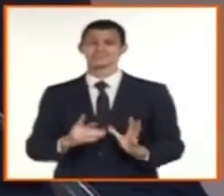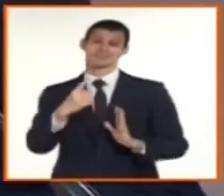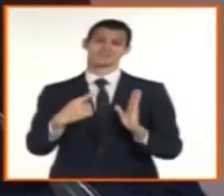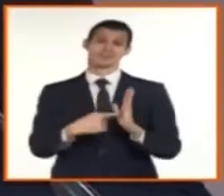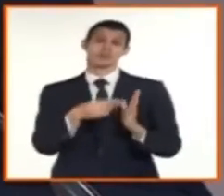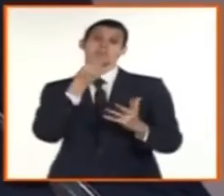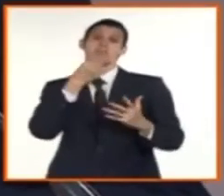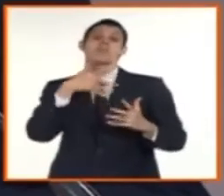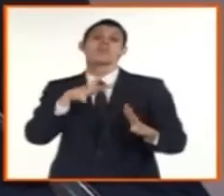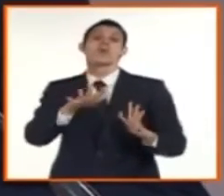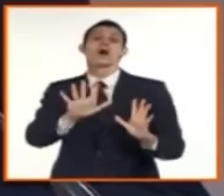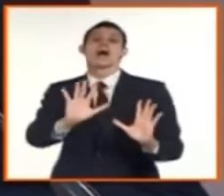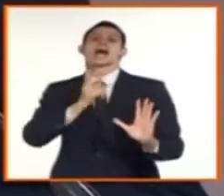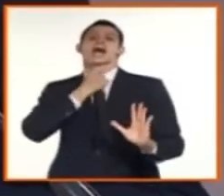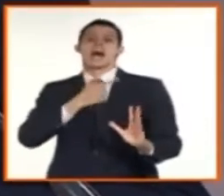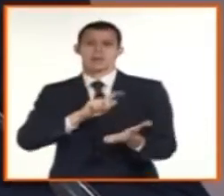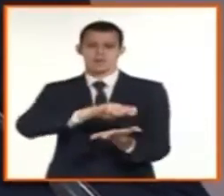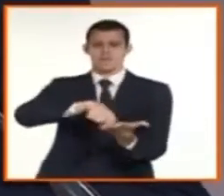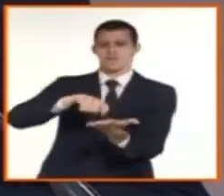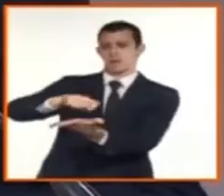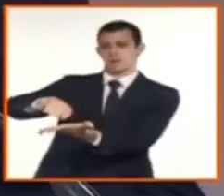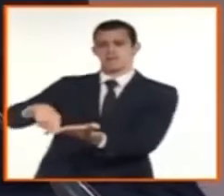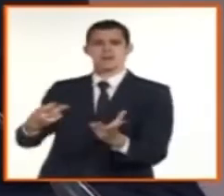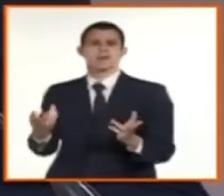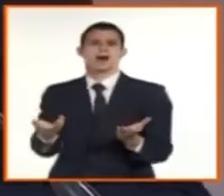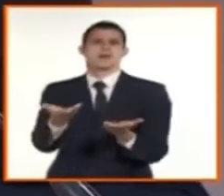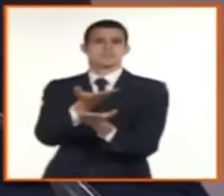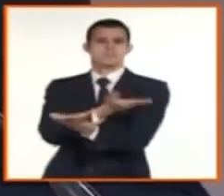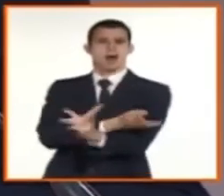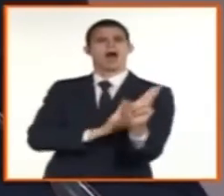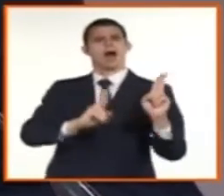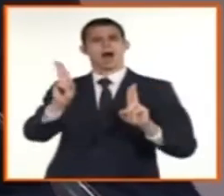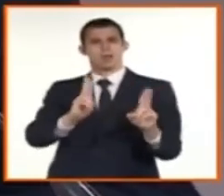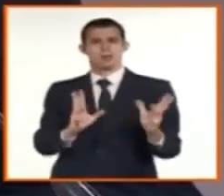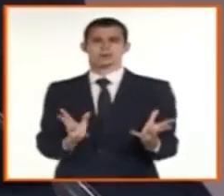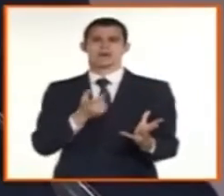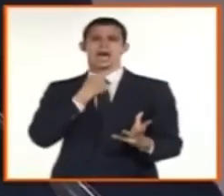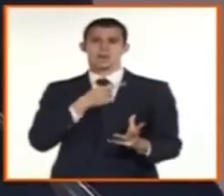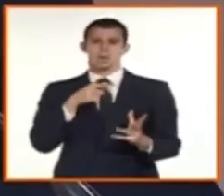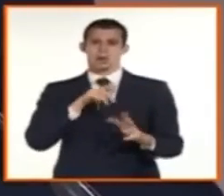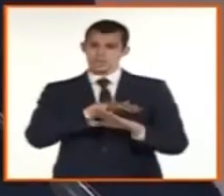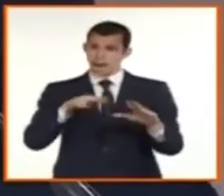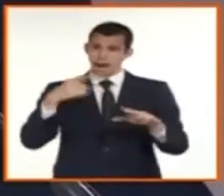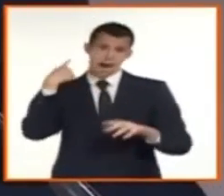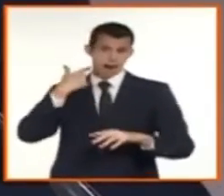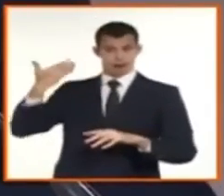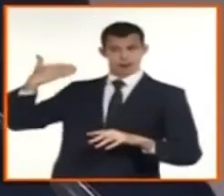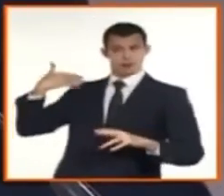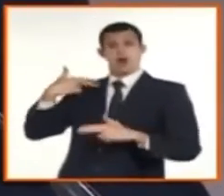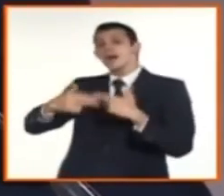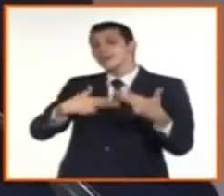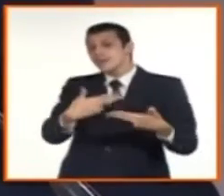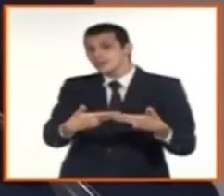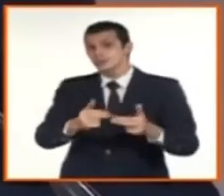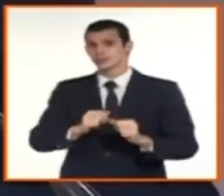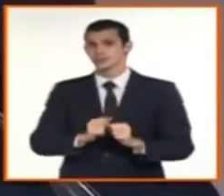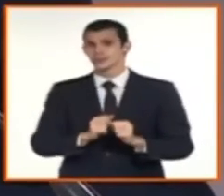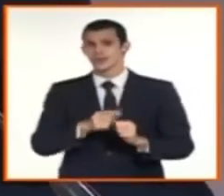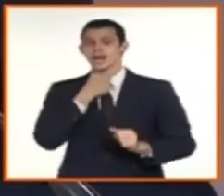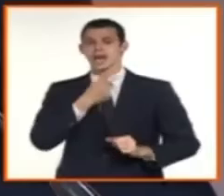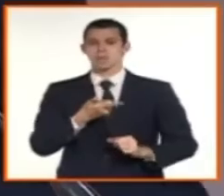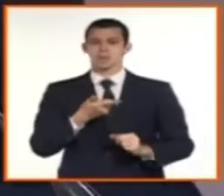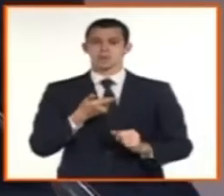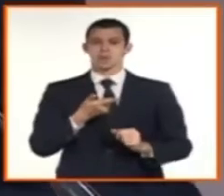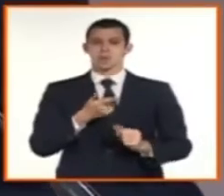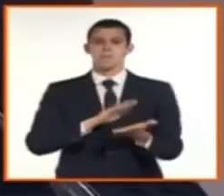partes no perjudicaba de ninguna manera el estatus como cubano de estos atletas y nos rompía